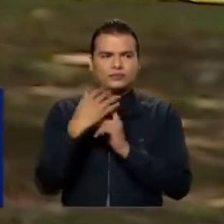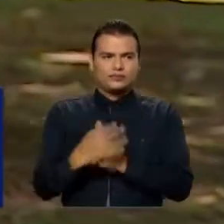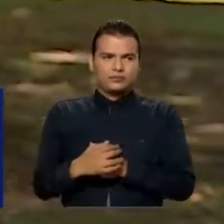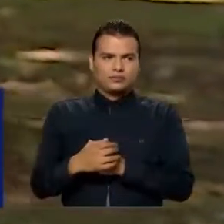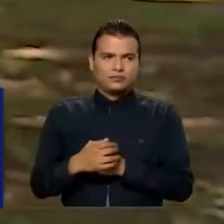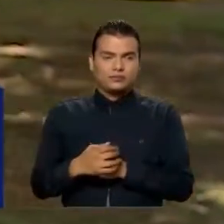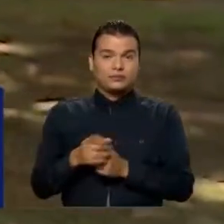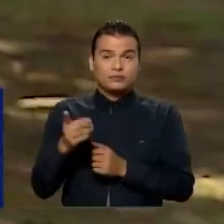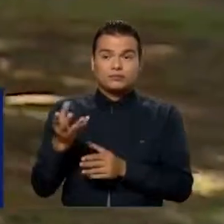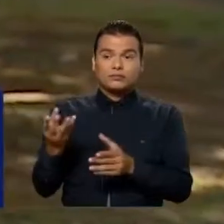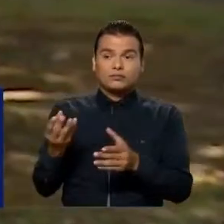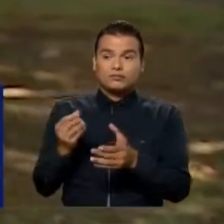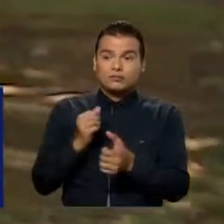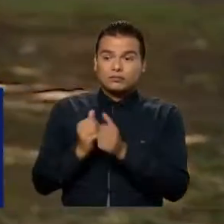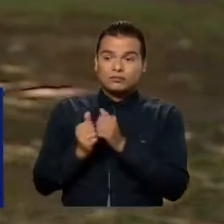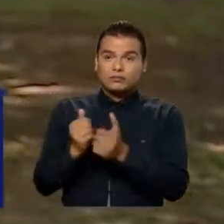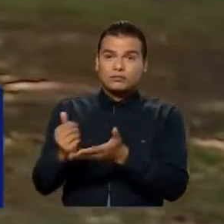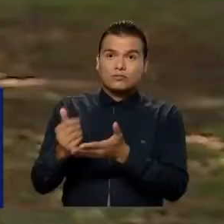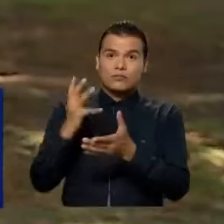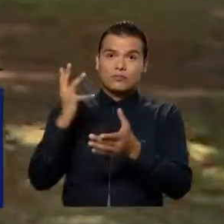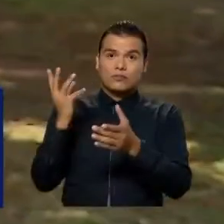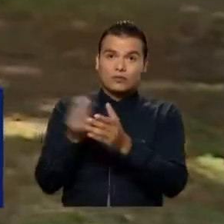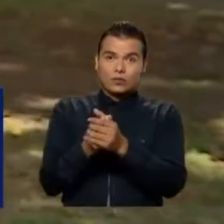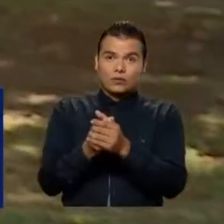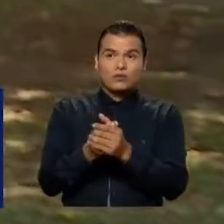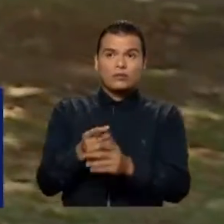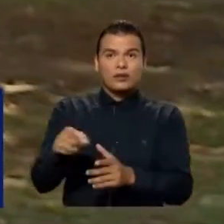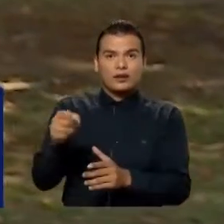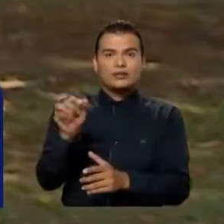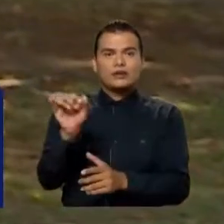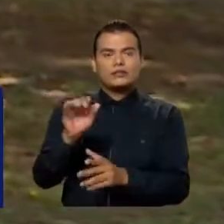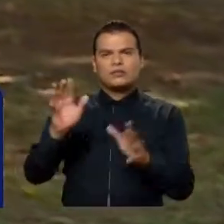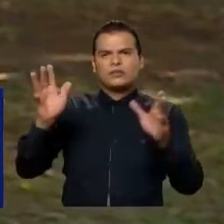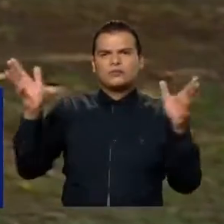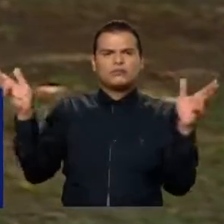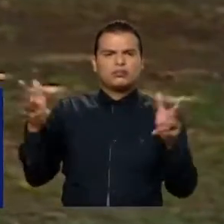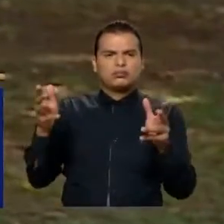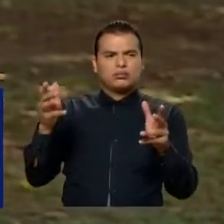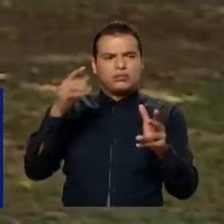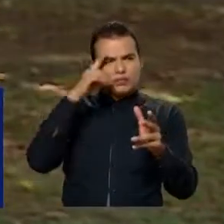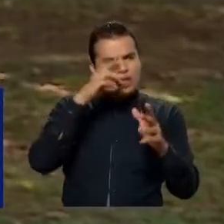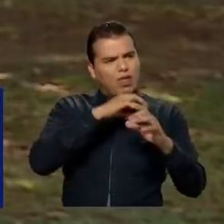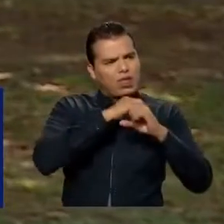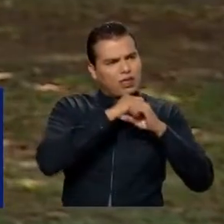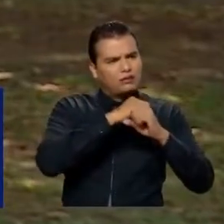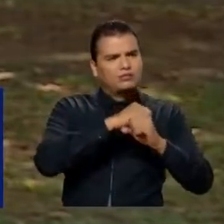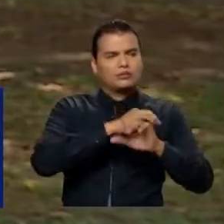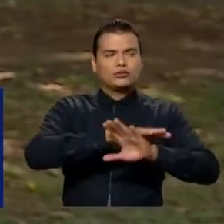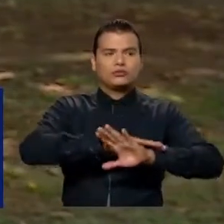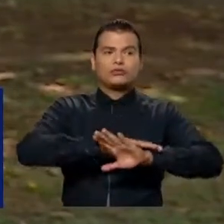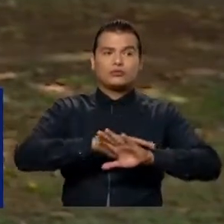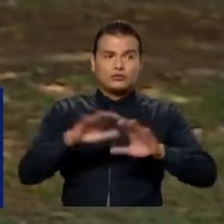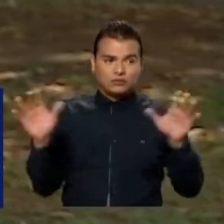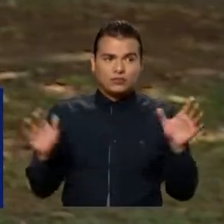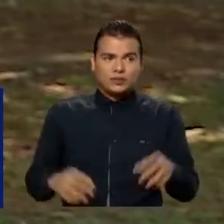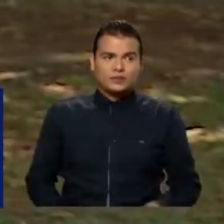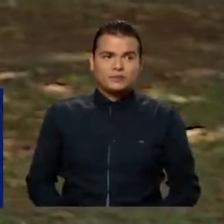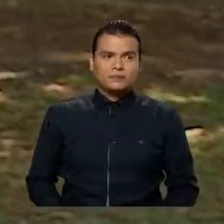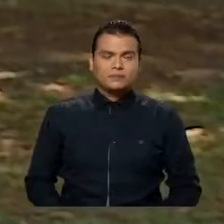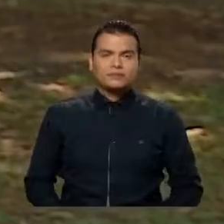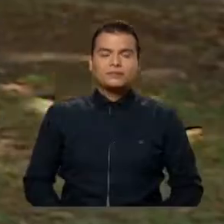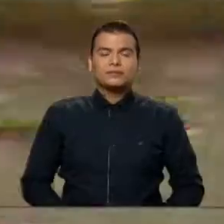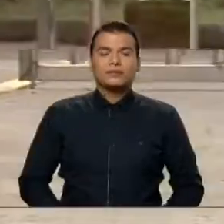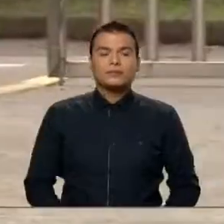a través del deporte fue lo que rescató a estos atletas del lado oscuro de la calle. Un abismo que parece no